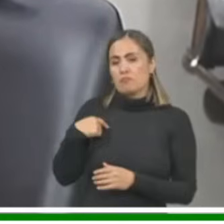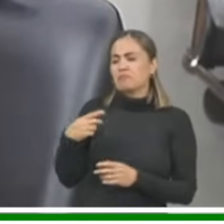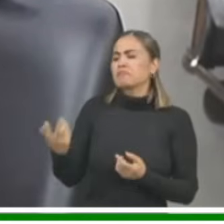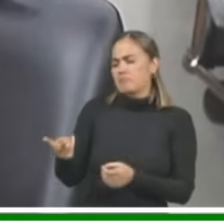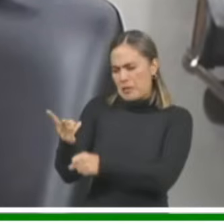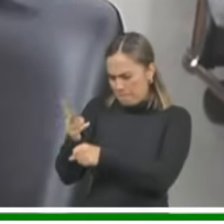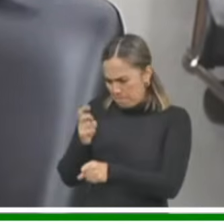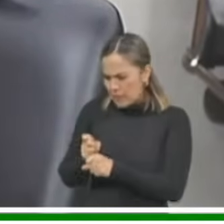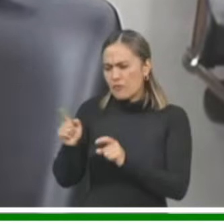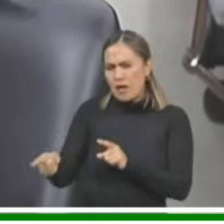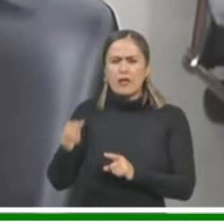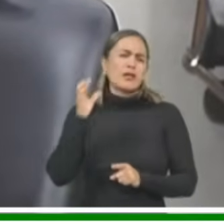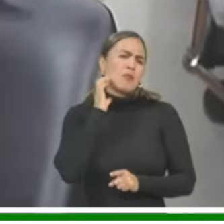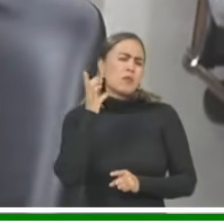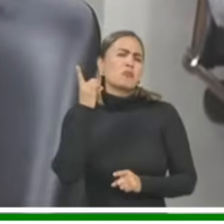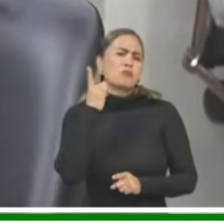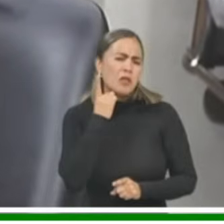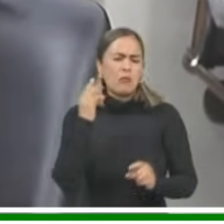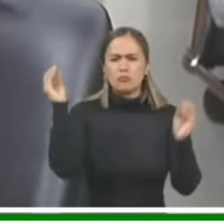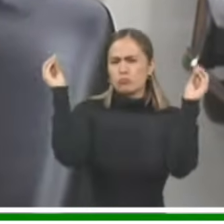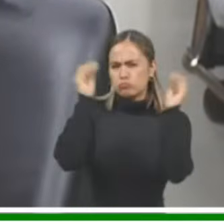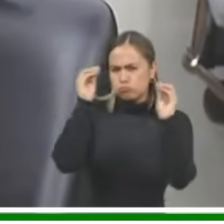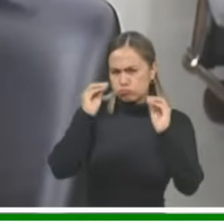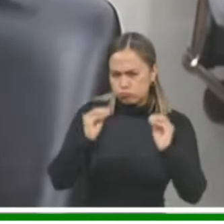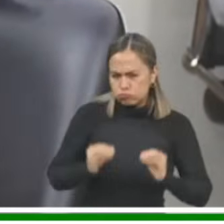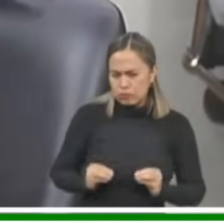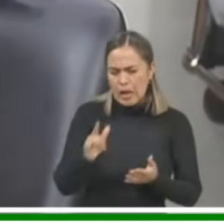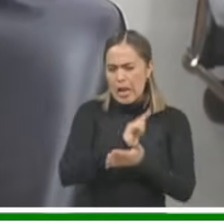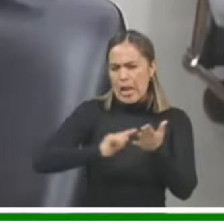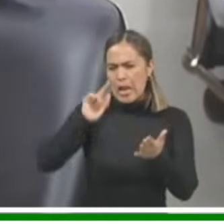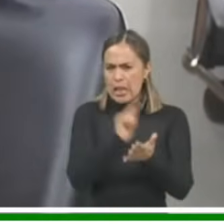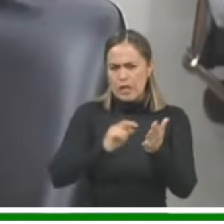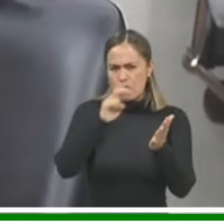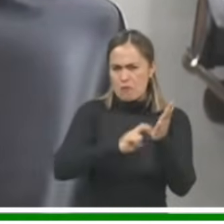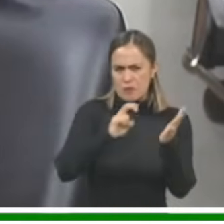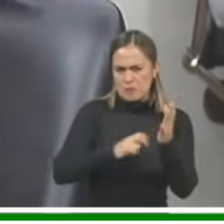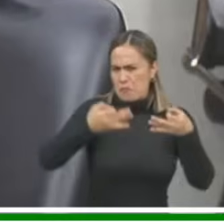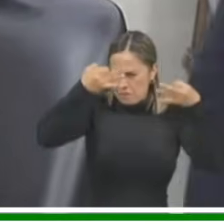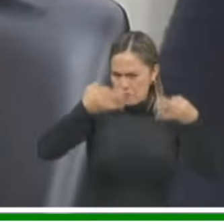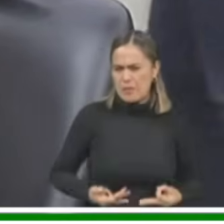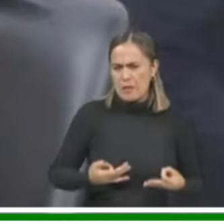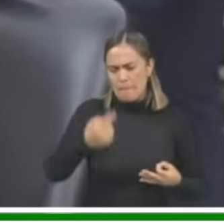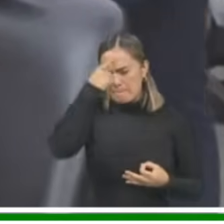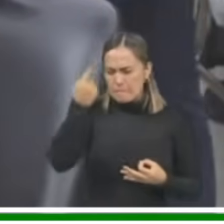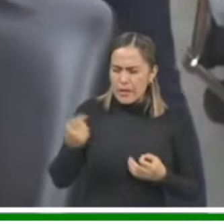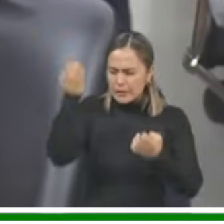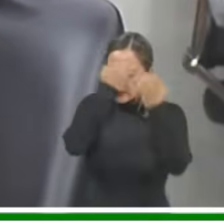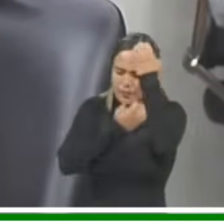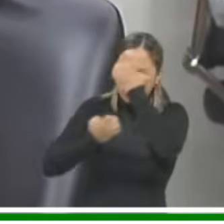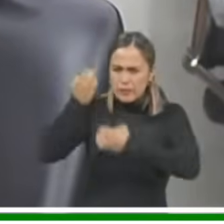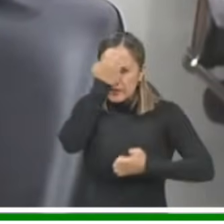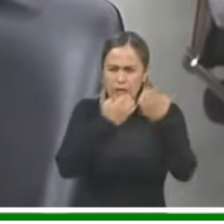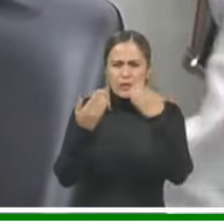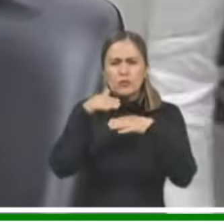en el Congreso de la Unión, que se haga una reforma legal para tomar, evaluar las consideraciones sobre la